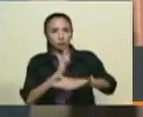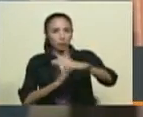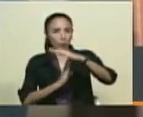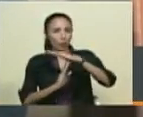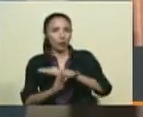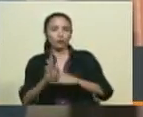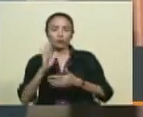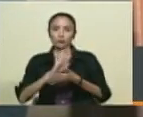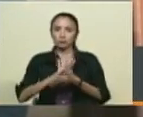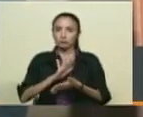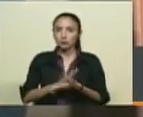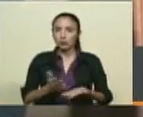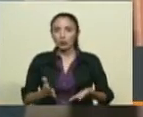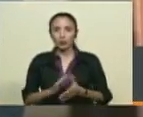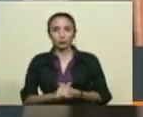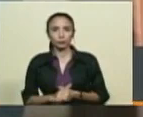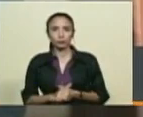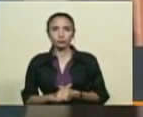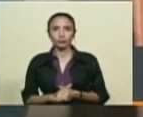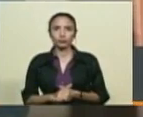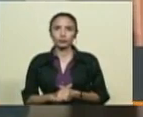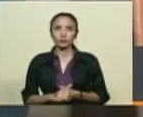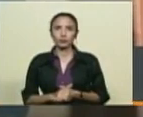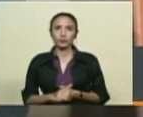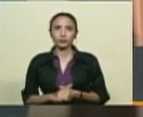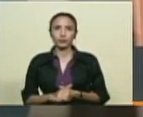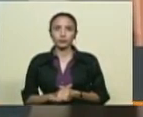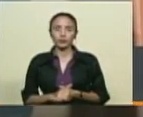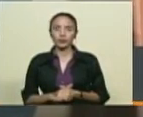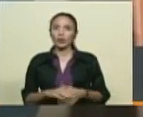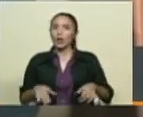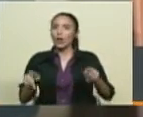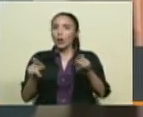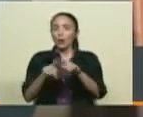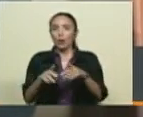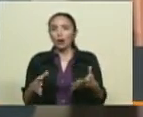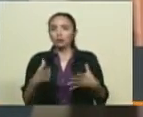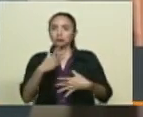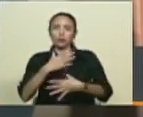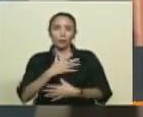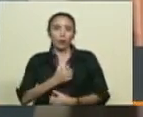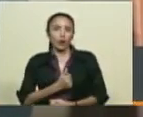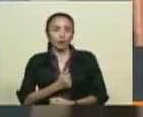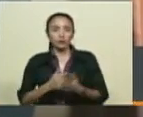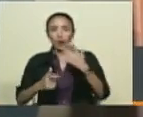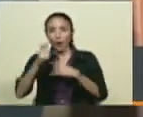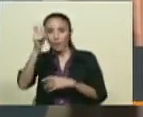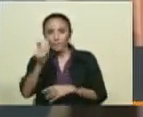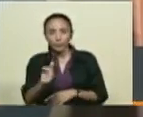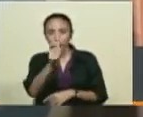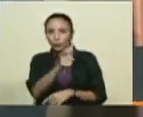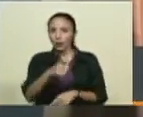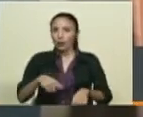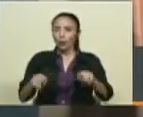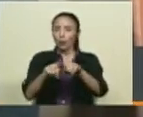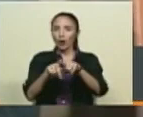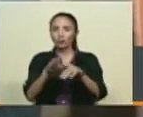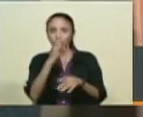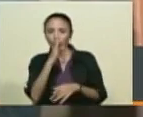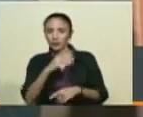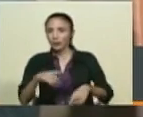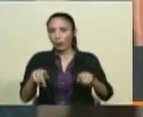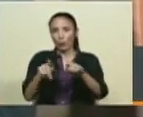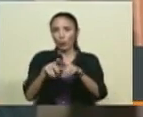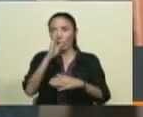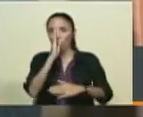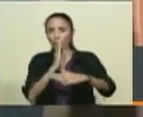tanto el secretario general como yo compartimos un valor común. Somos gente humilde. Yo sé